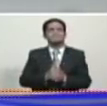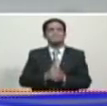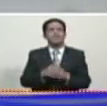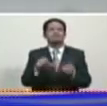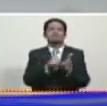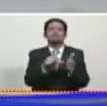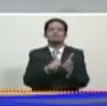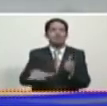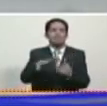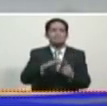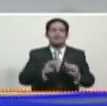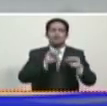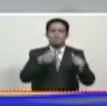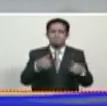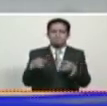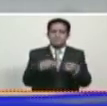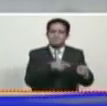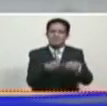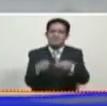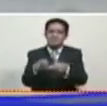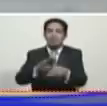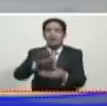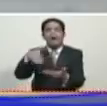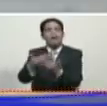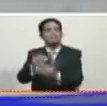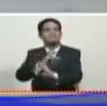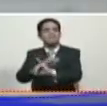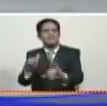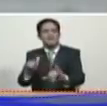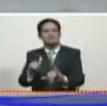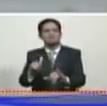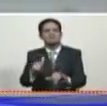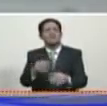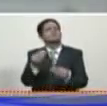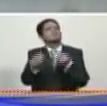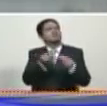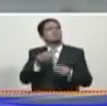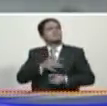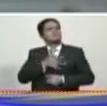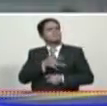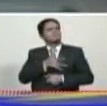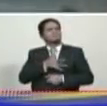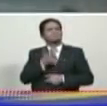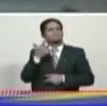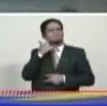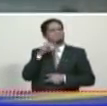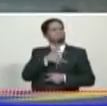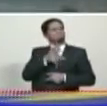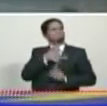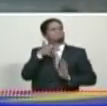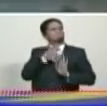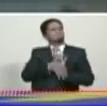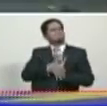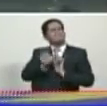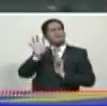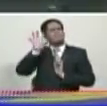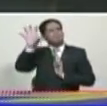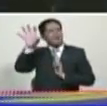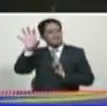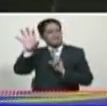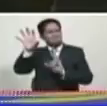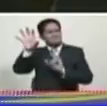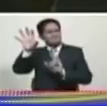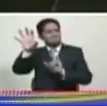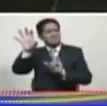de Macareo. ¿No era la patria acaso? ¿No era la patria misma? La